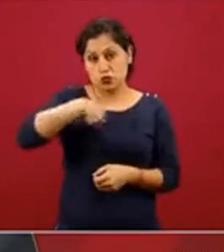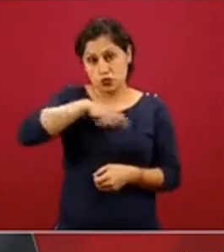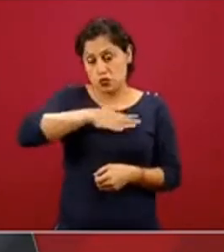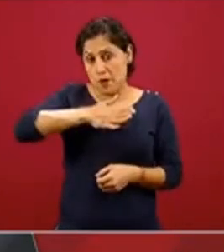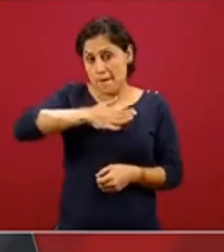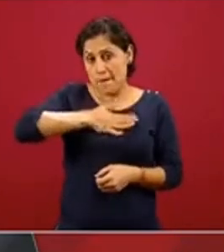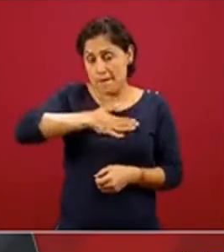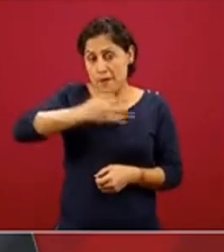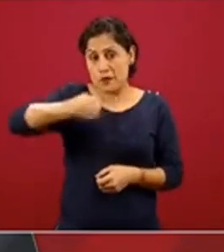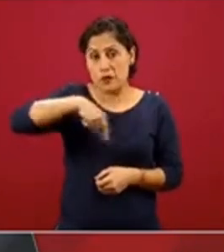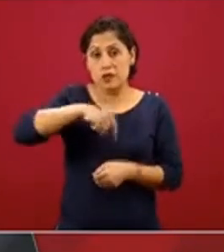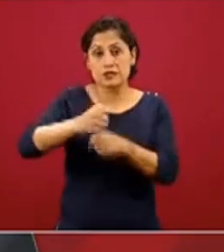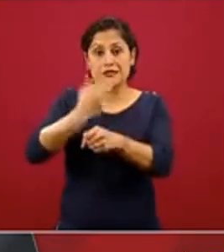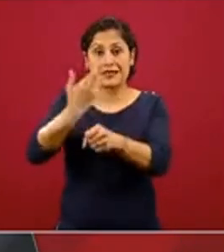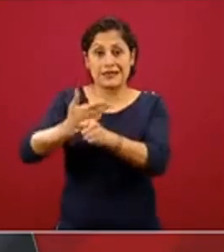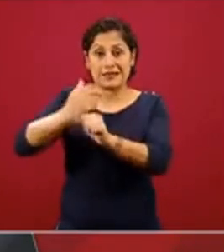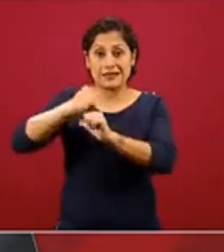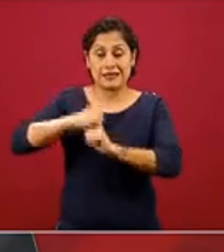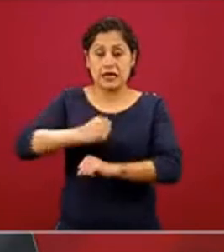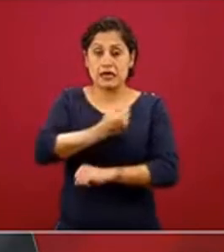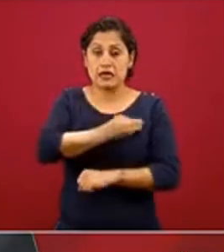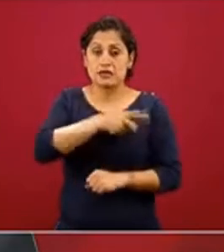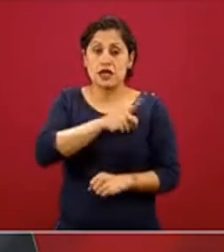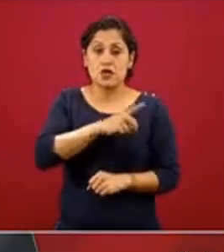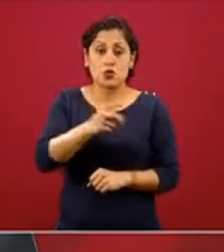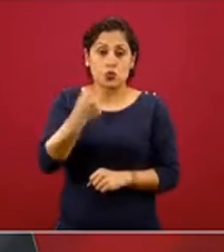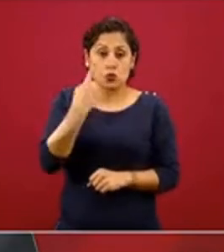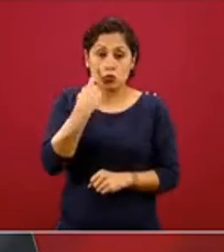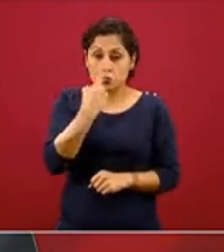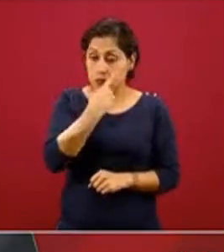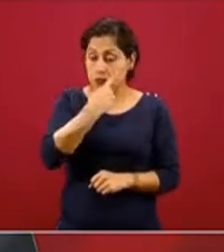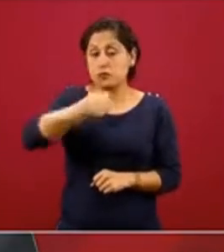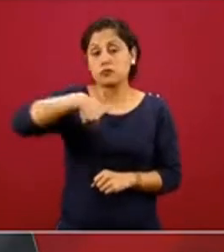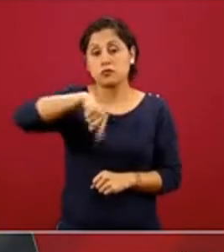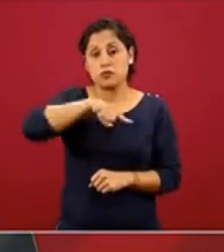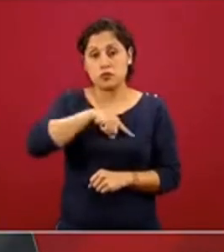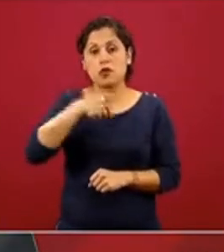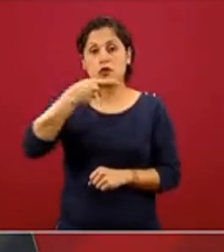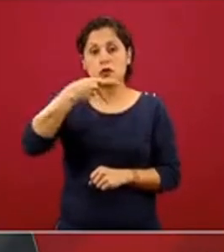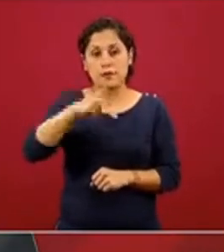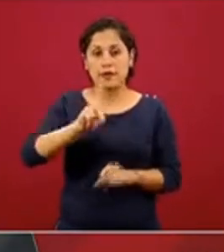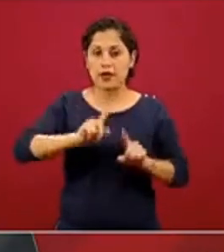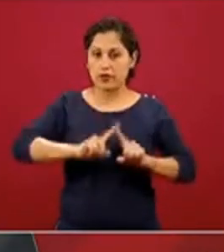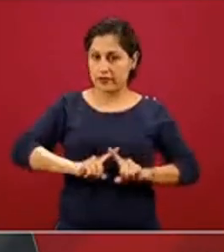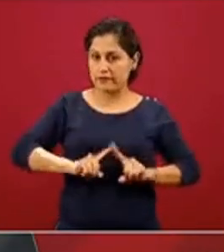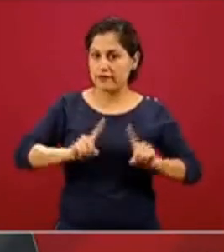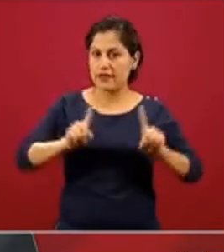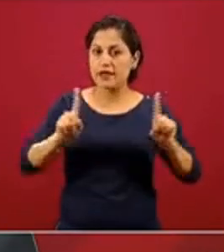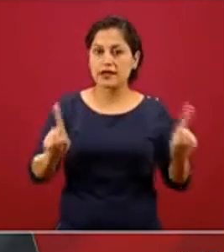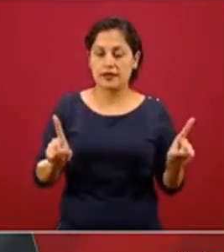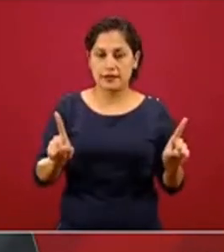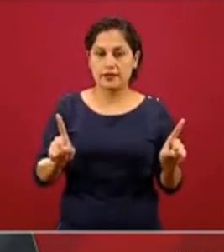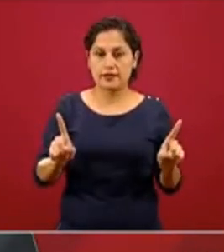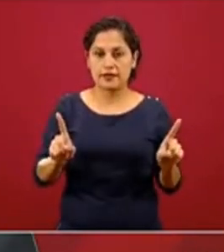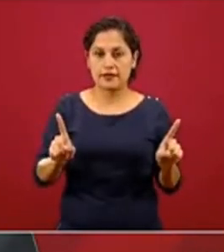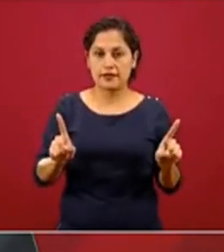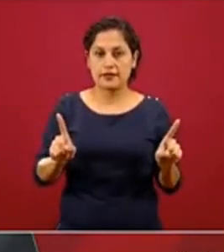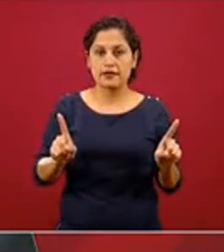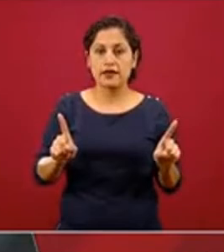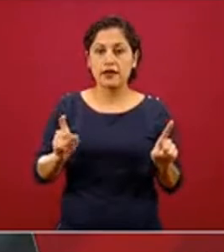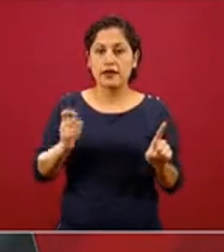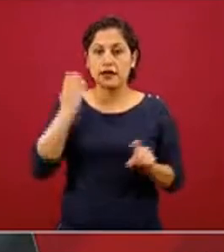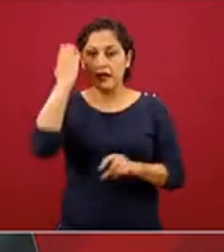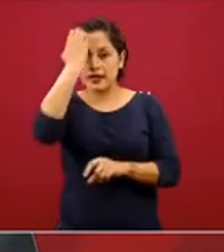no la publicamos como formal, pero no debemos confundir la autorización sanitaria de estas pruebas como